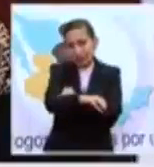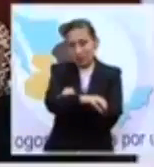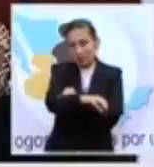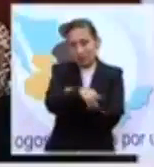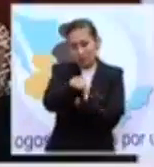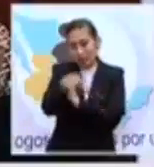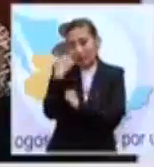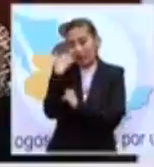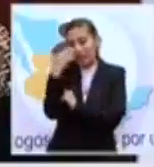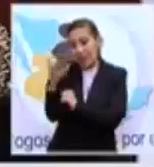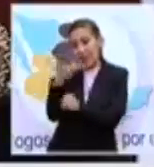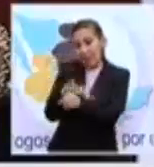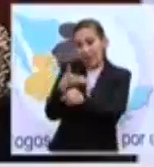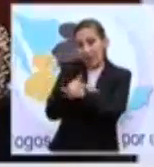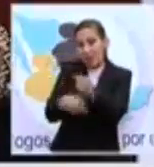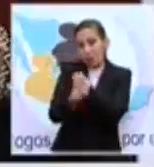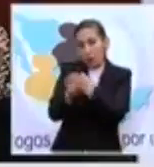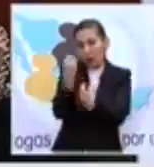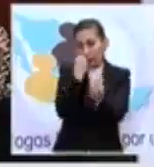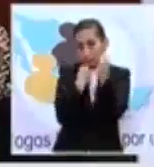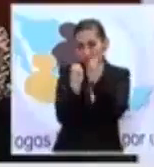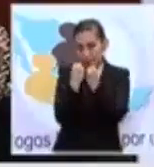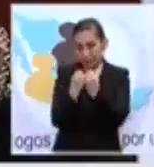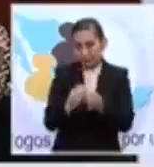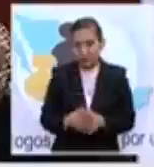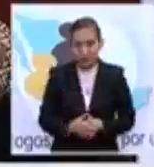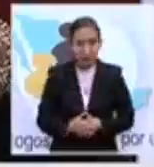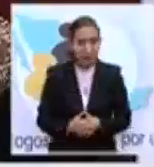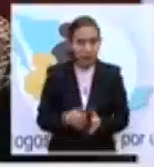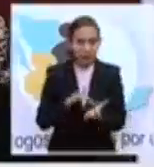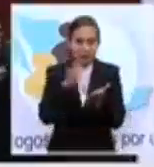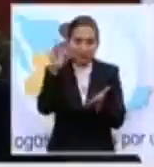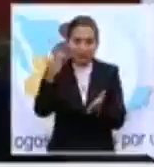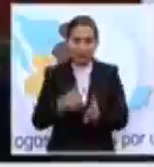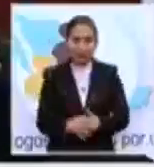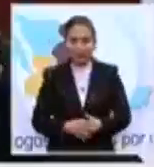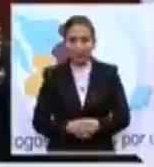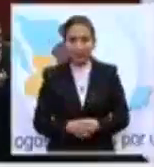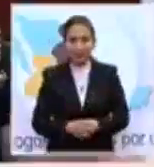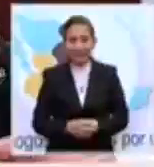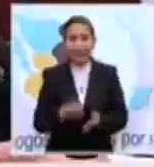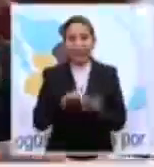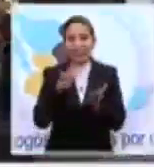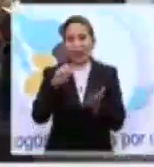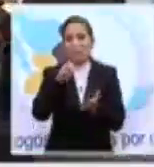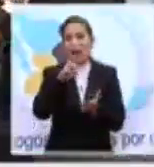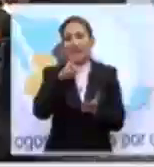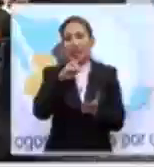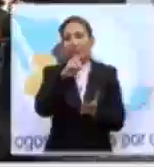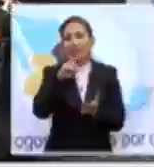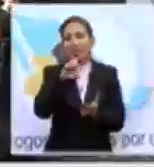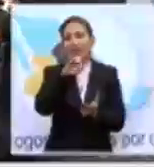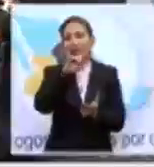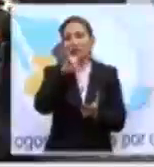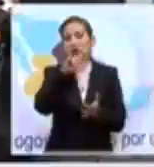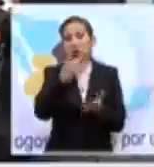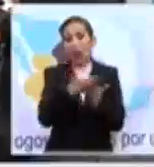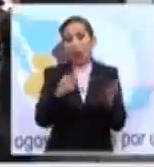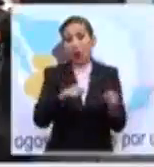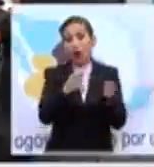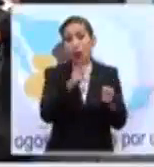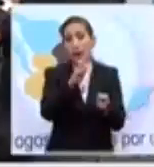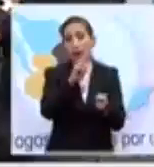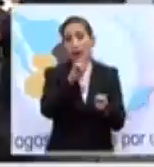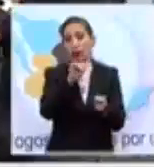que están buscando solucionar el problema de alimentación. Gracias. Gracias, María de Jesús Santiago Cruz. Tiene la